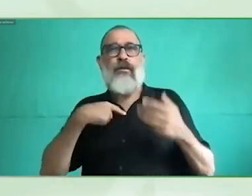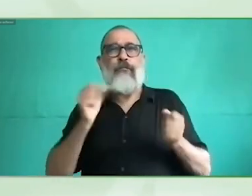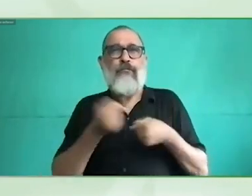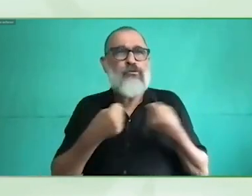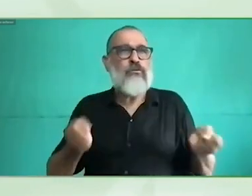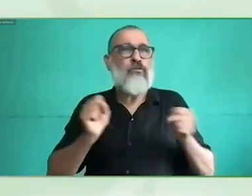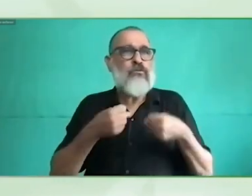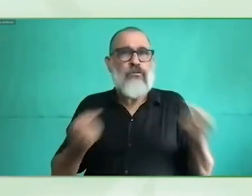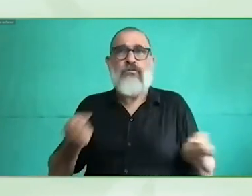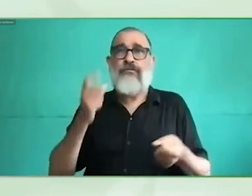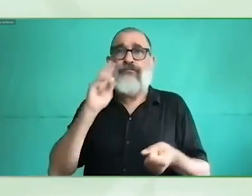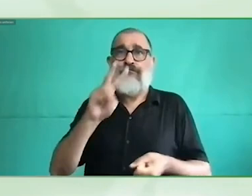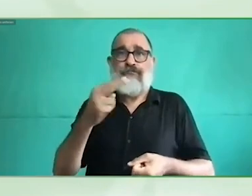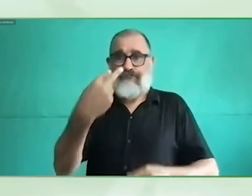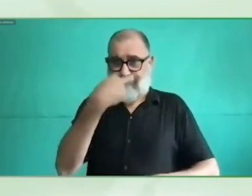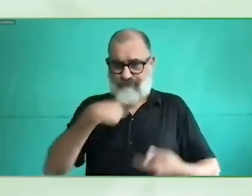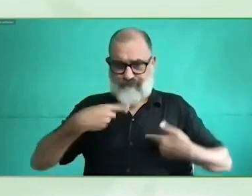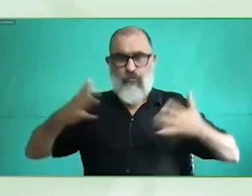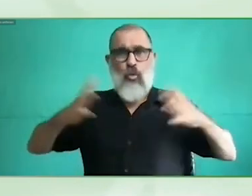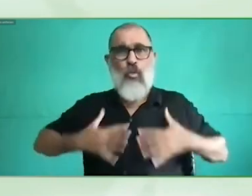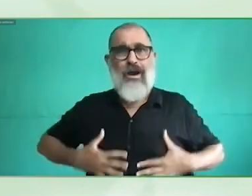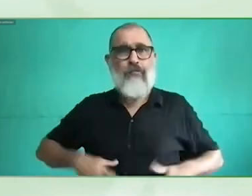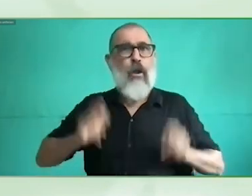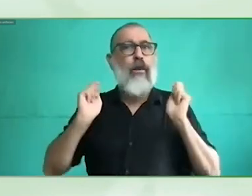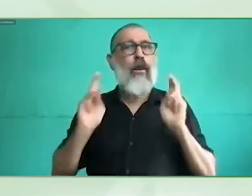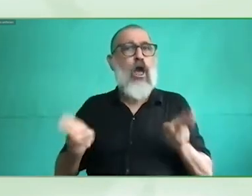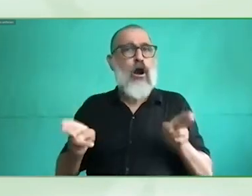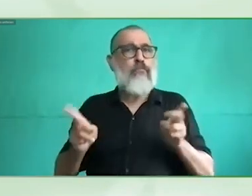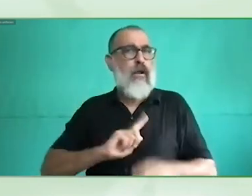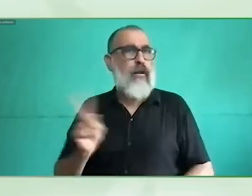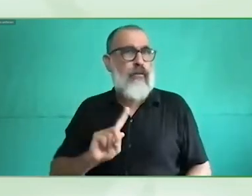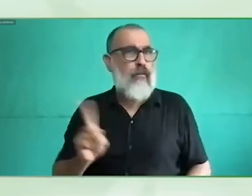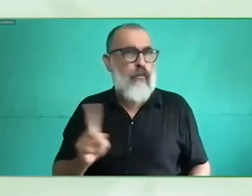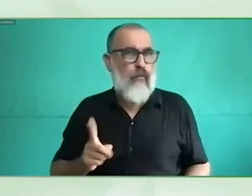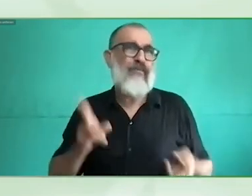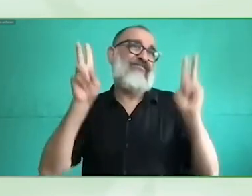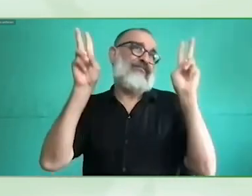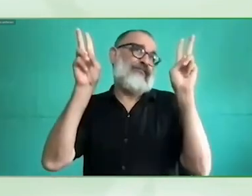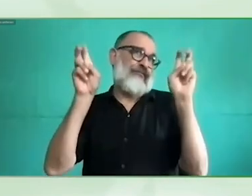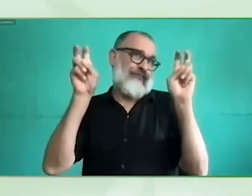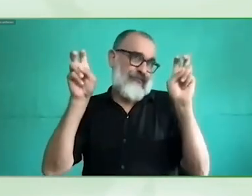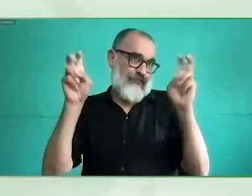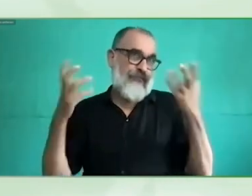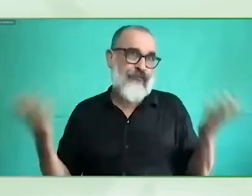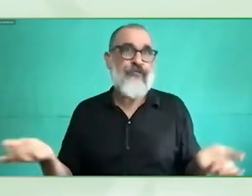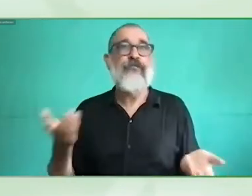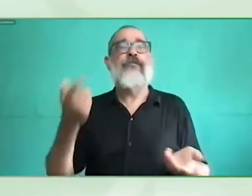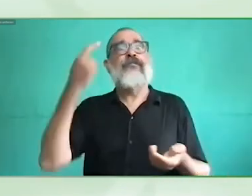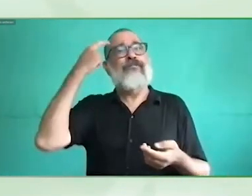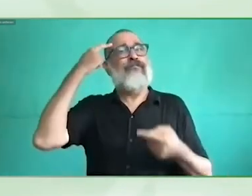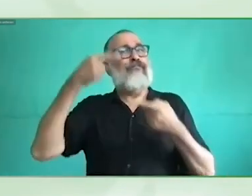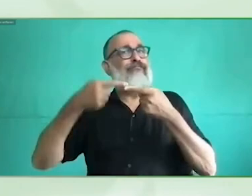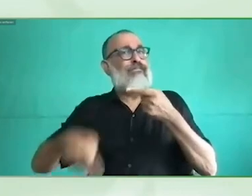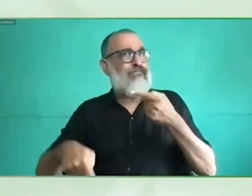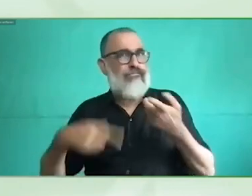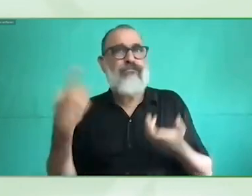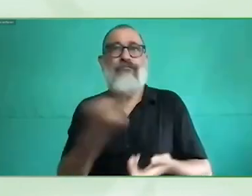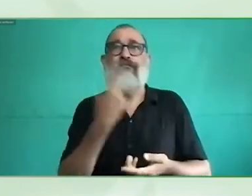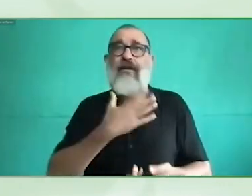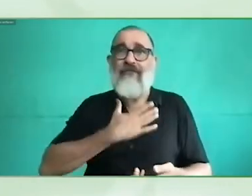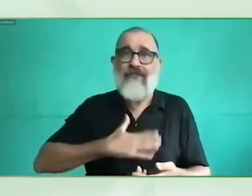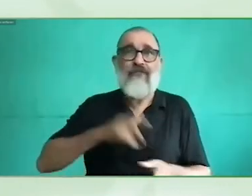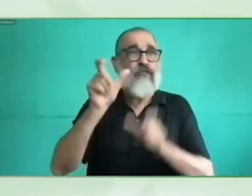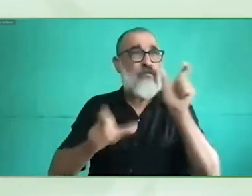Buenas tardes a todas y todos Soy Irene valarezco Córdoba soy una mujer con parálisis cerebral de